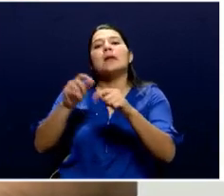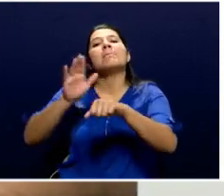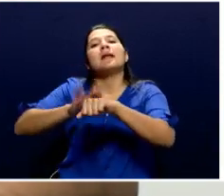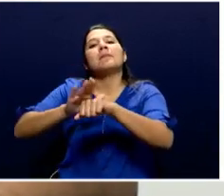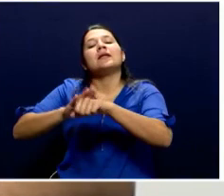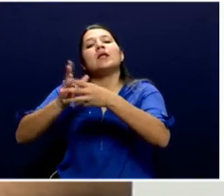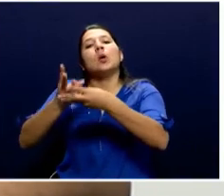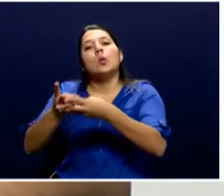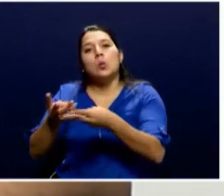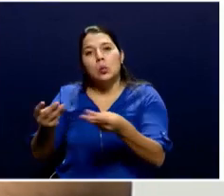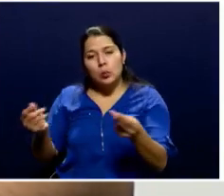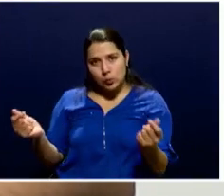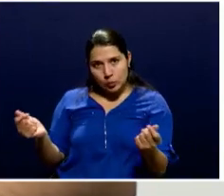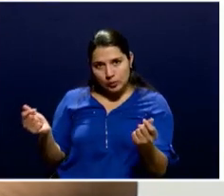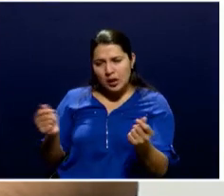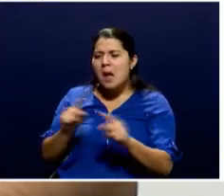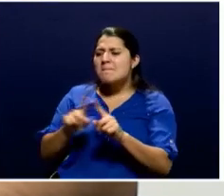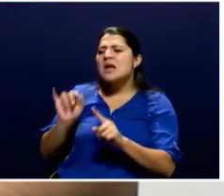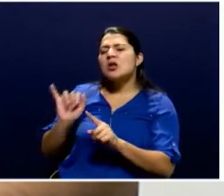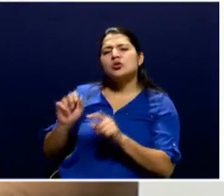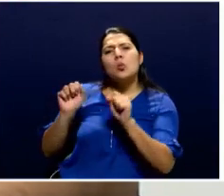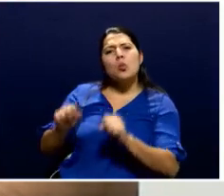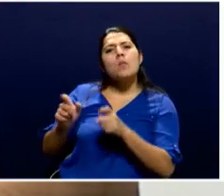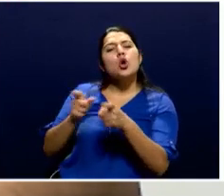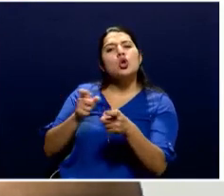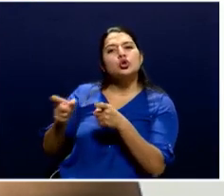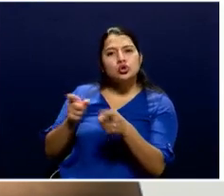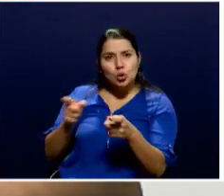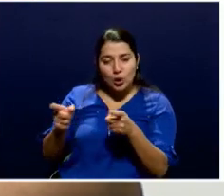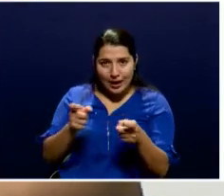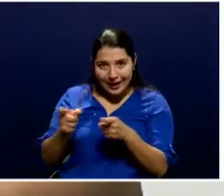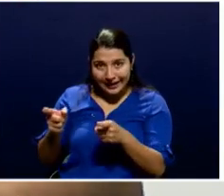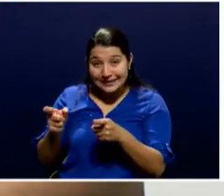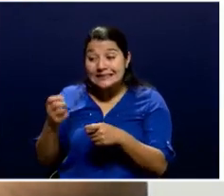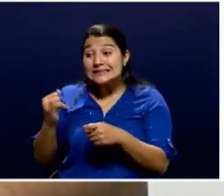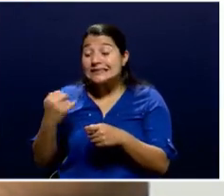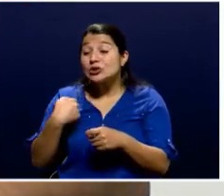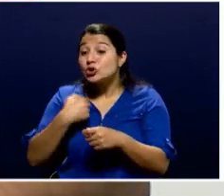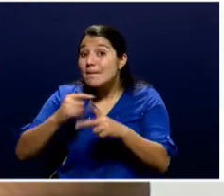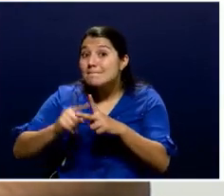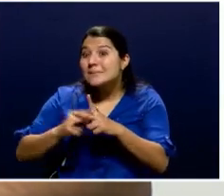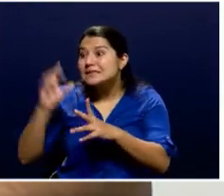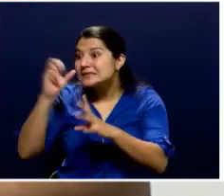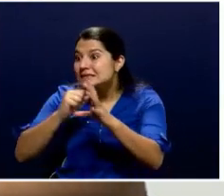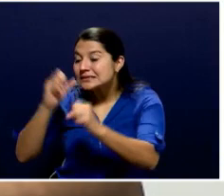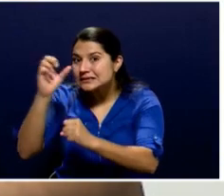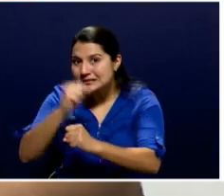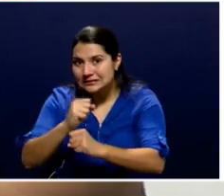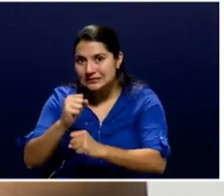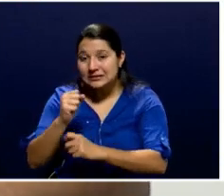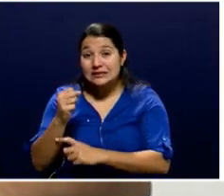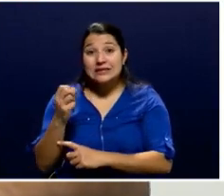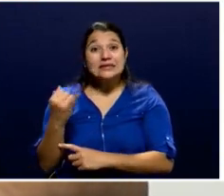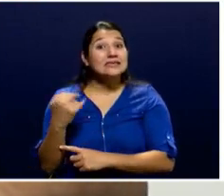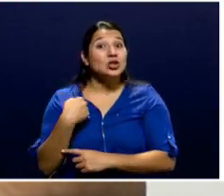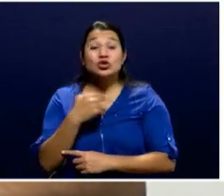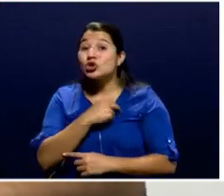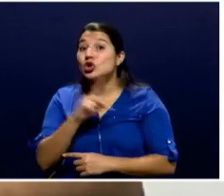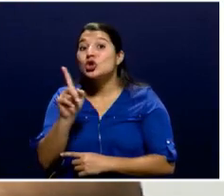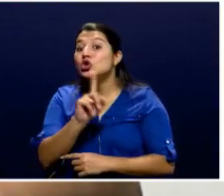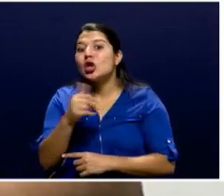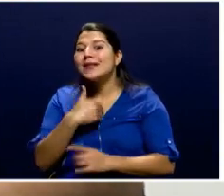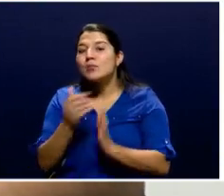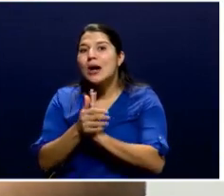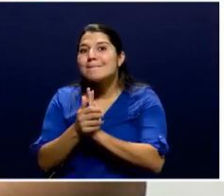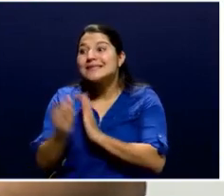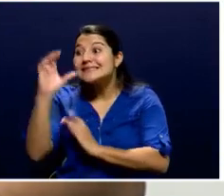dinámica que va a estar controlada por la cantidad de casos que empecemos a ver. Si lo mantenemos en una baja concentración de casos, la